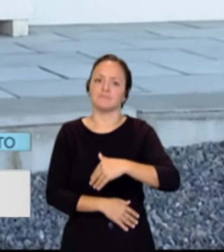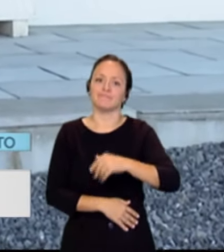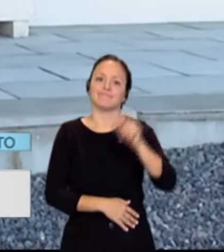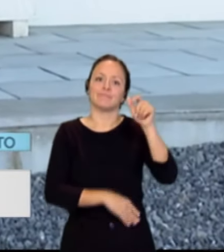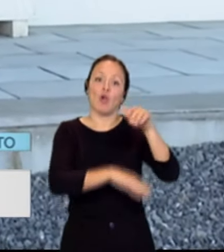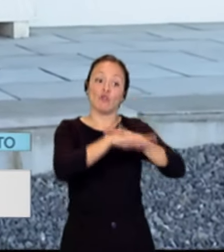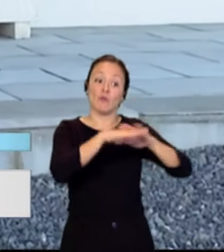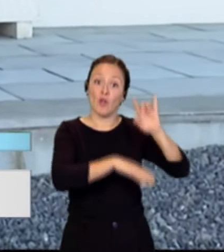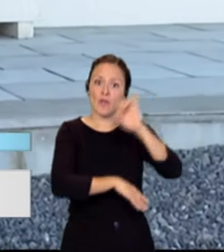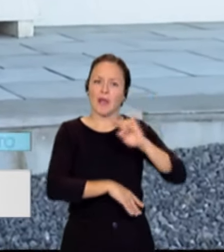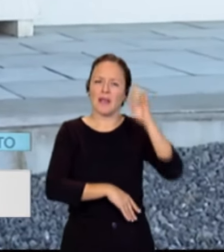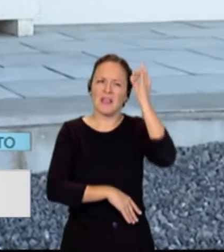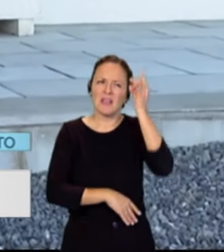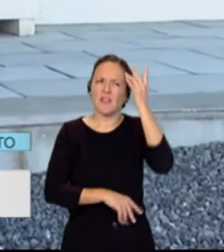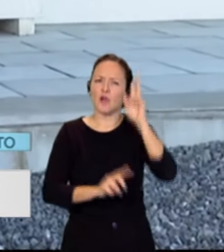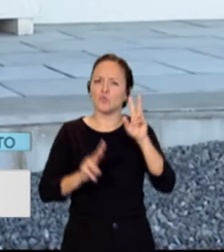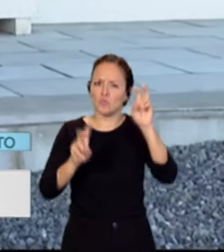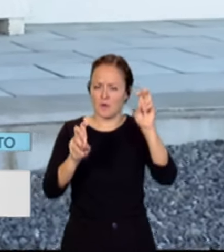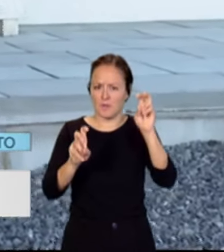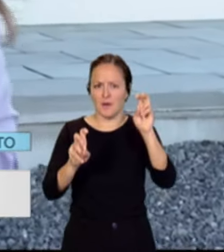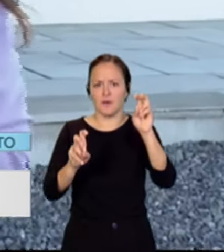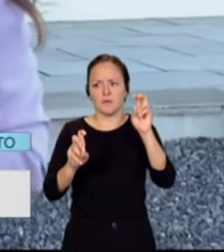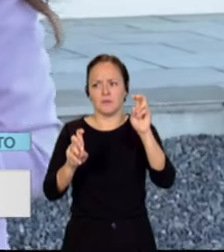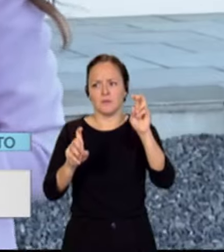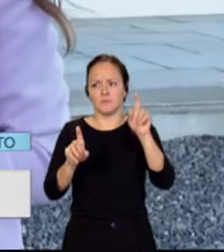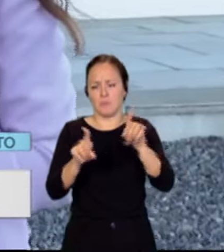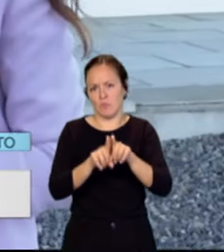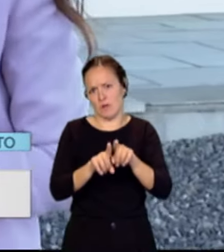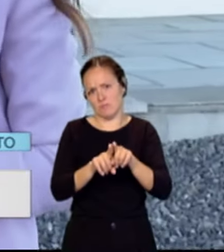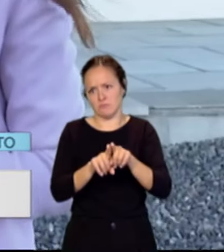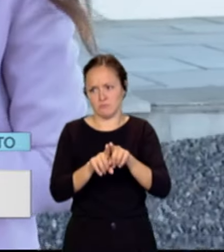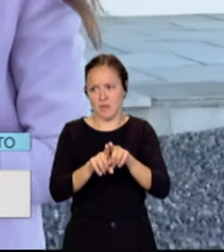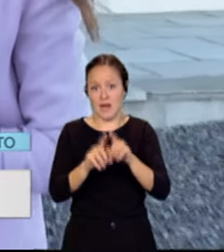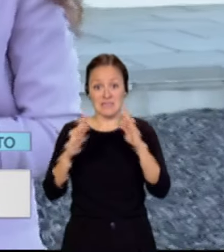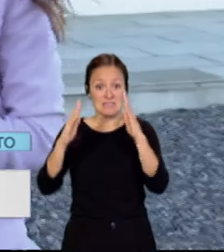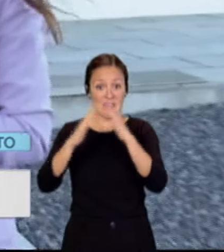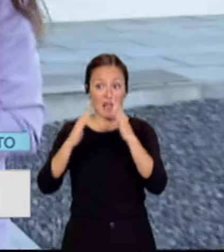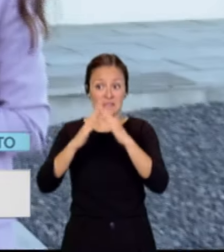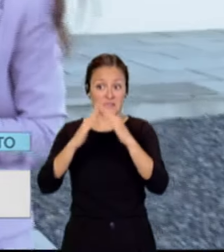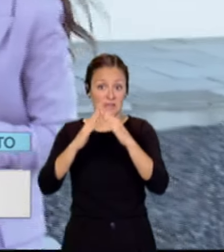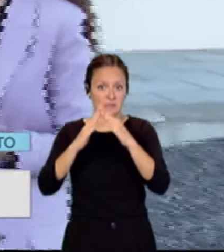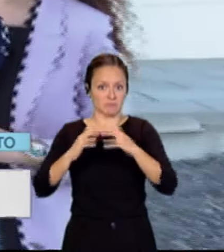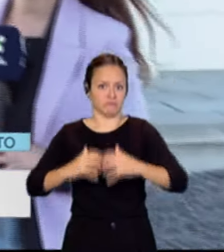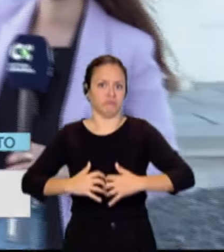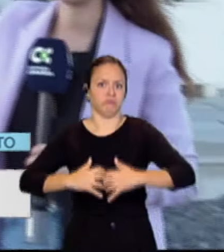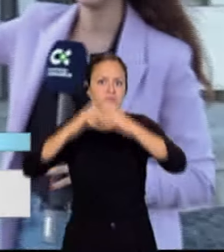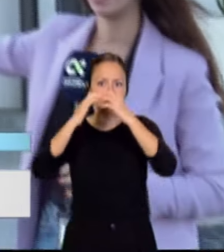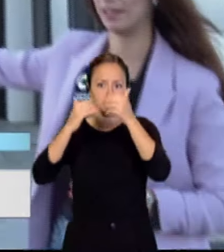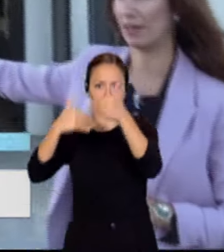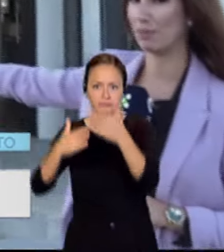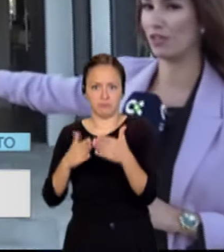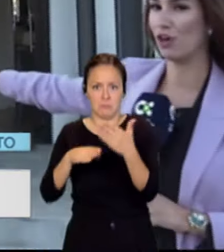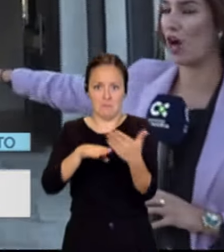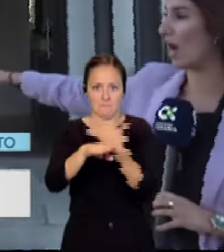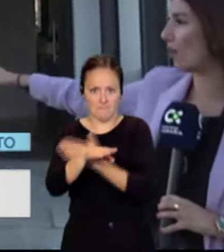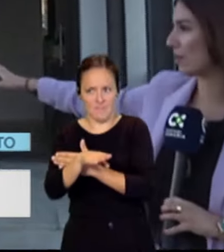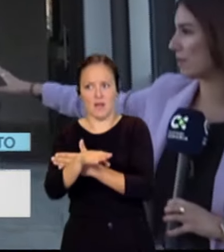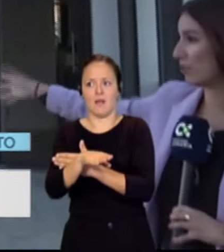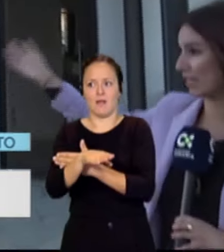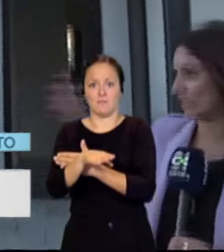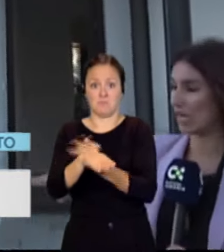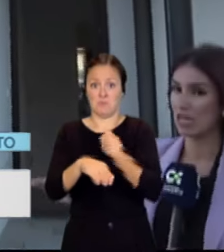gobierno de Canarias la de fomentar la adquisición de casas de viviendas modulares como esta que están viendo